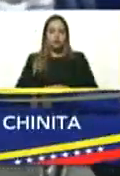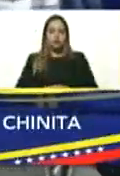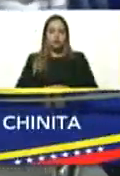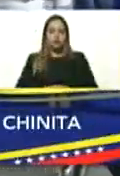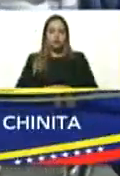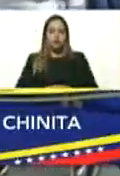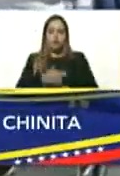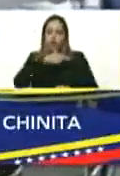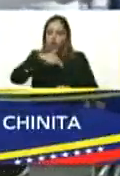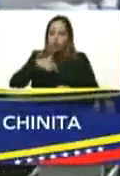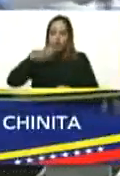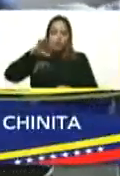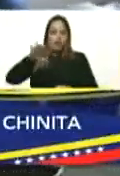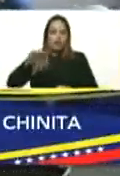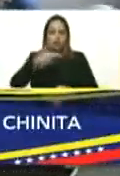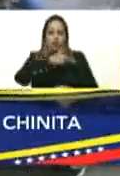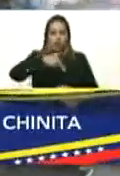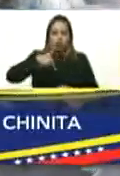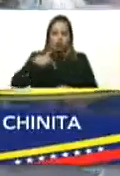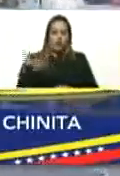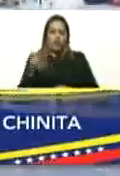Somos patria, somos Venezuela.